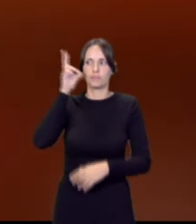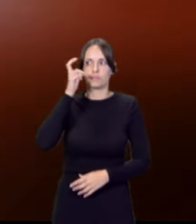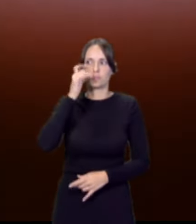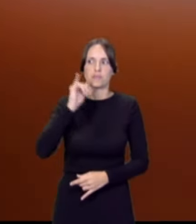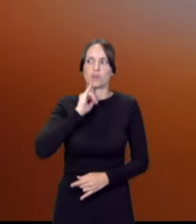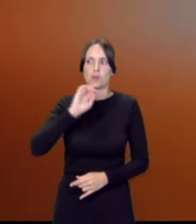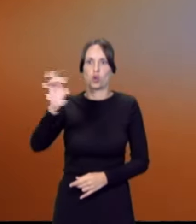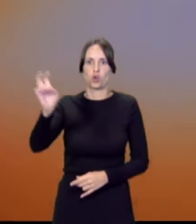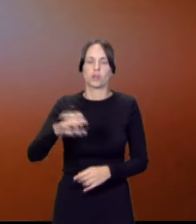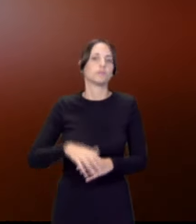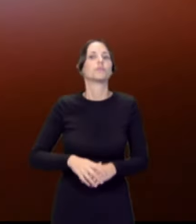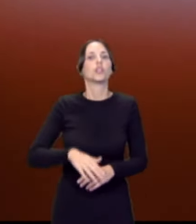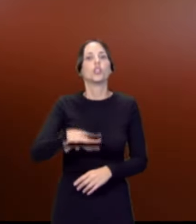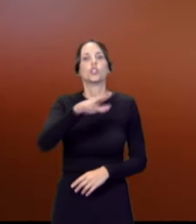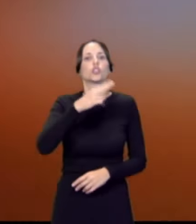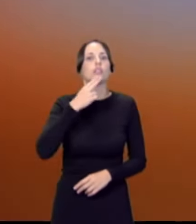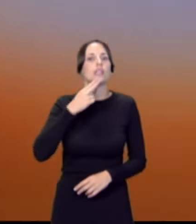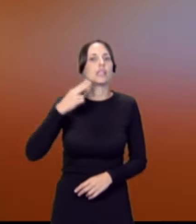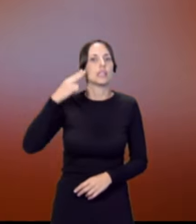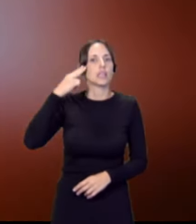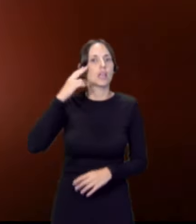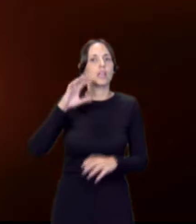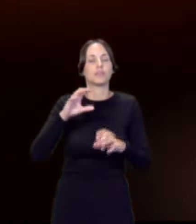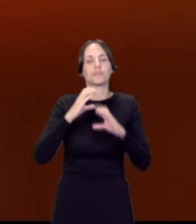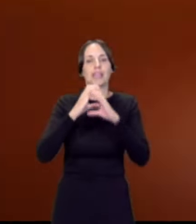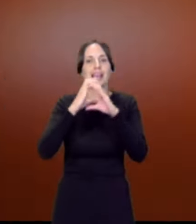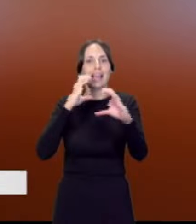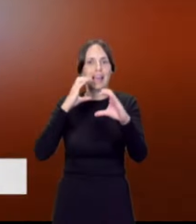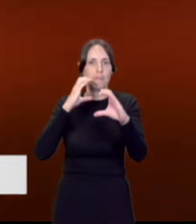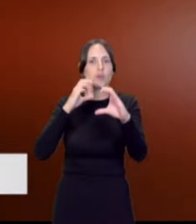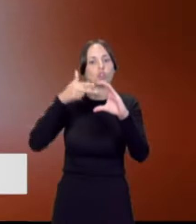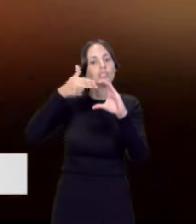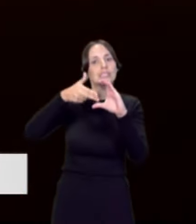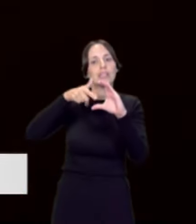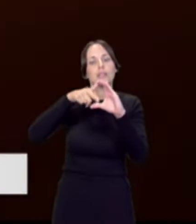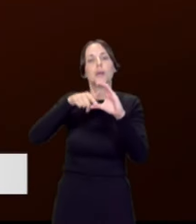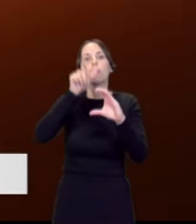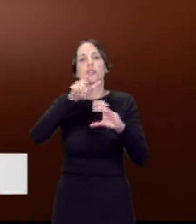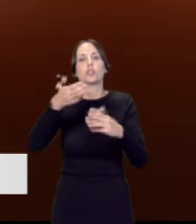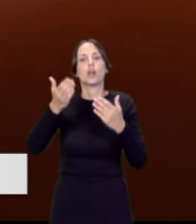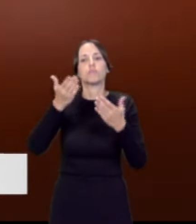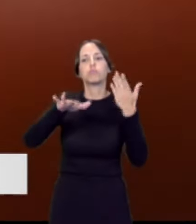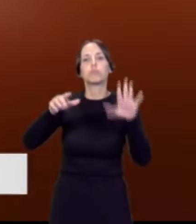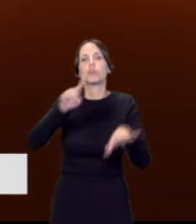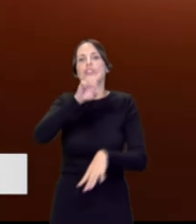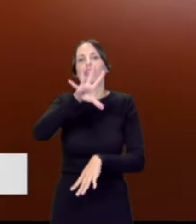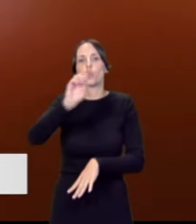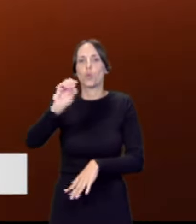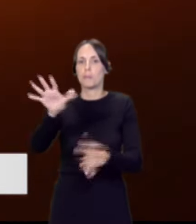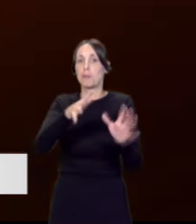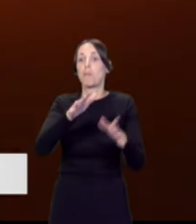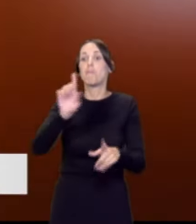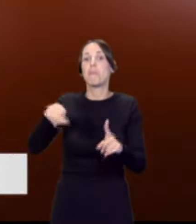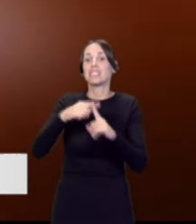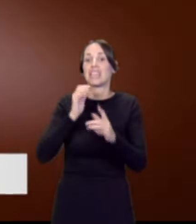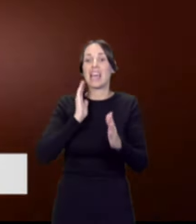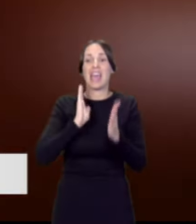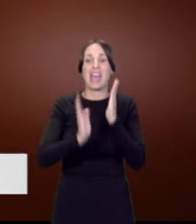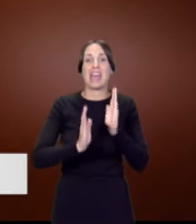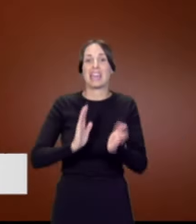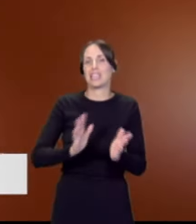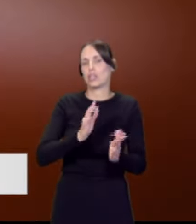Esto ha ocurrido en Nigeria, donde la explosión de un camión cisterna ha dejado cerca de 150 fallecidos y medio centenar de heridos. Un camión que saltó